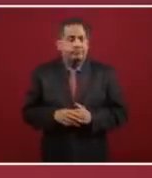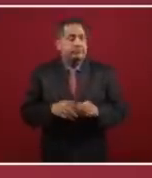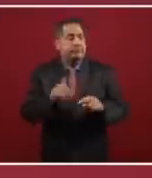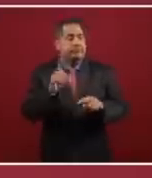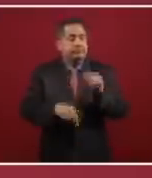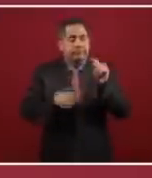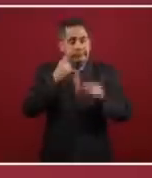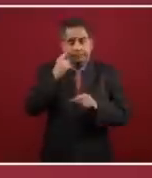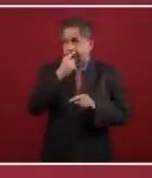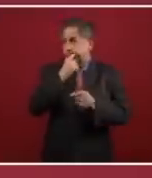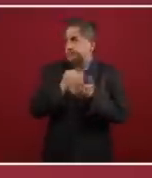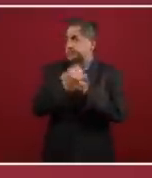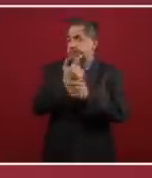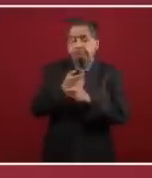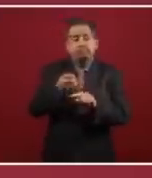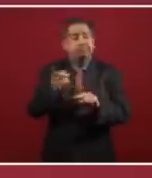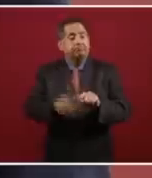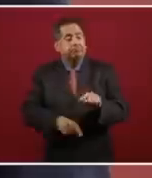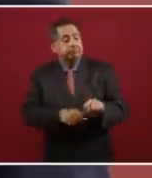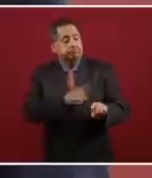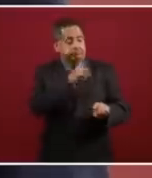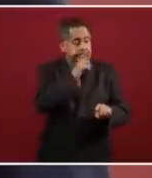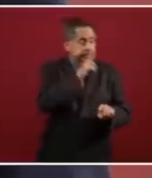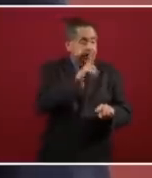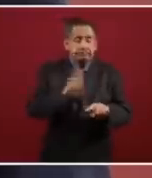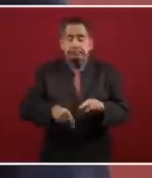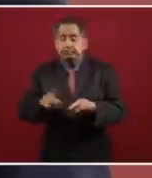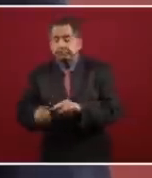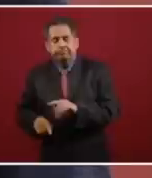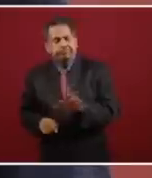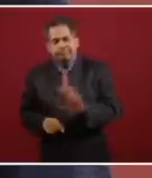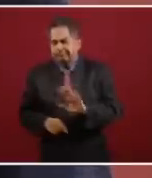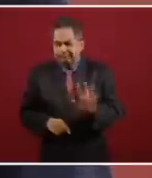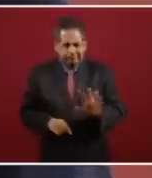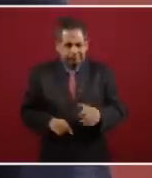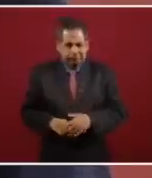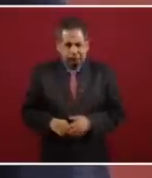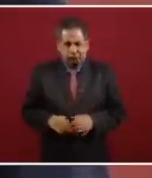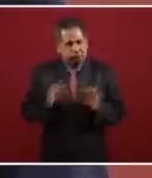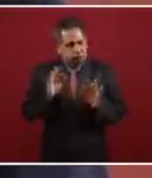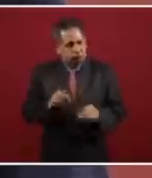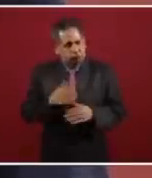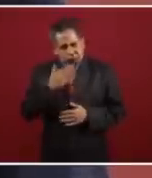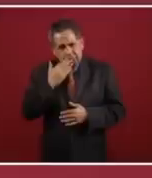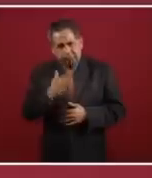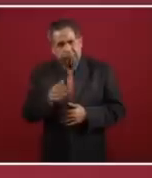antidemocracia. Yo la verdad que celebro lo